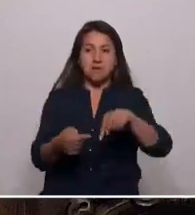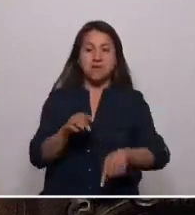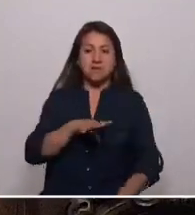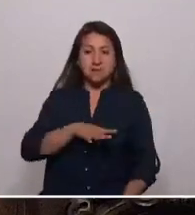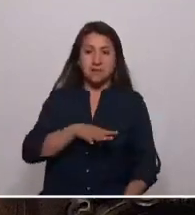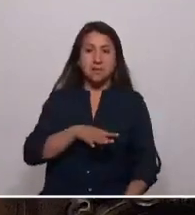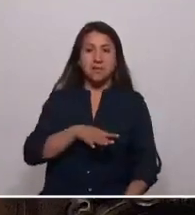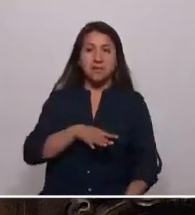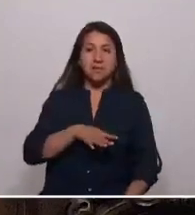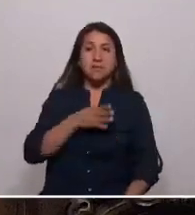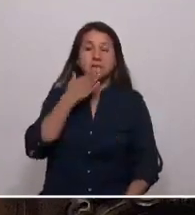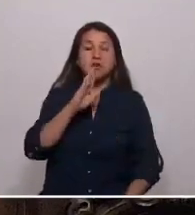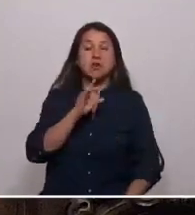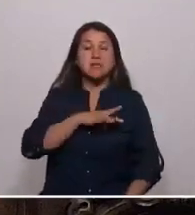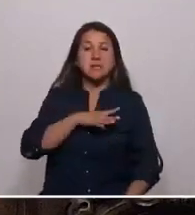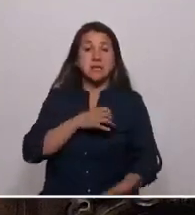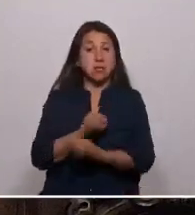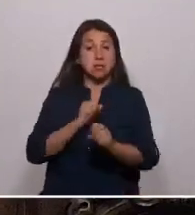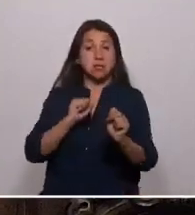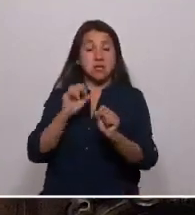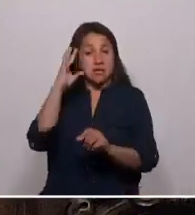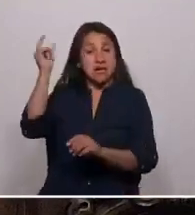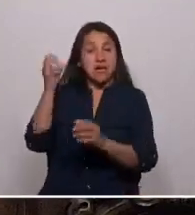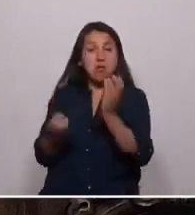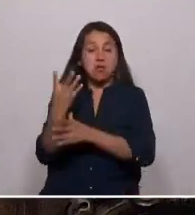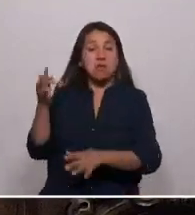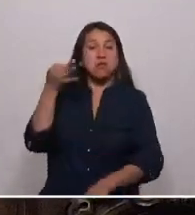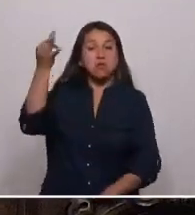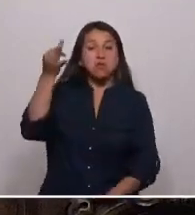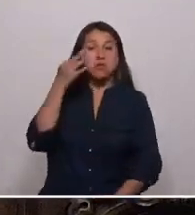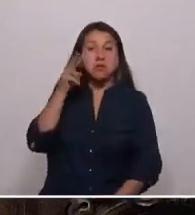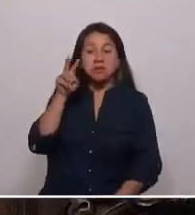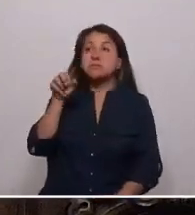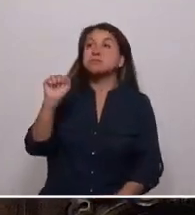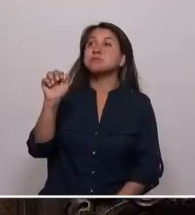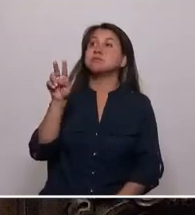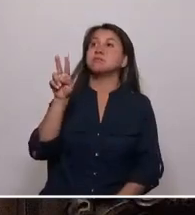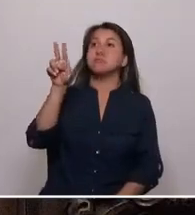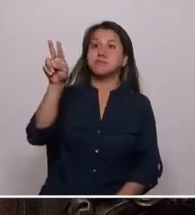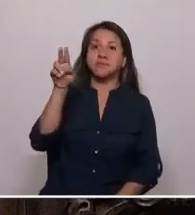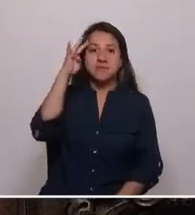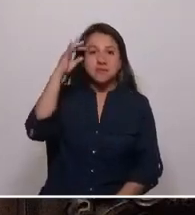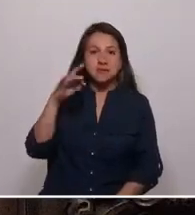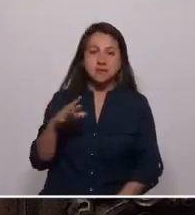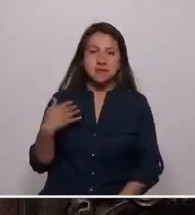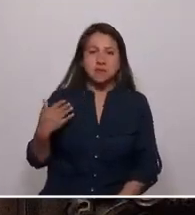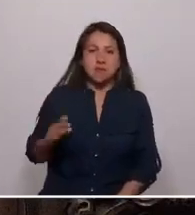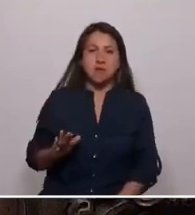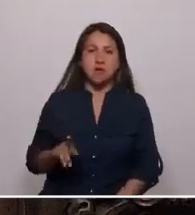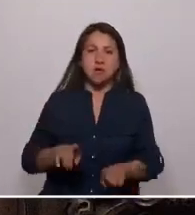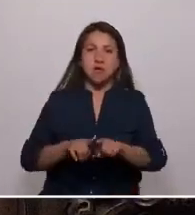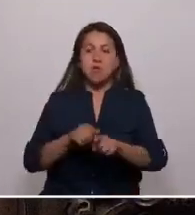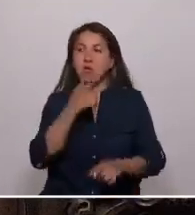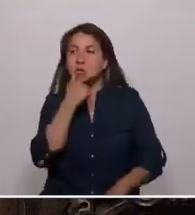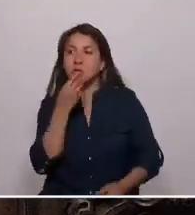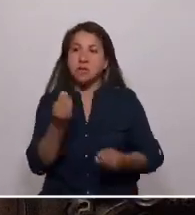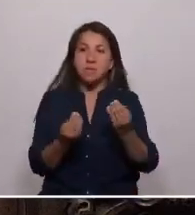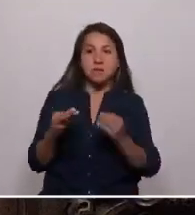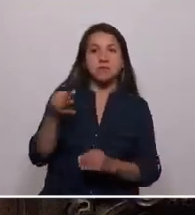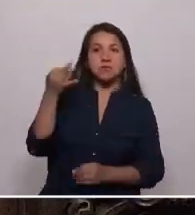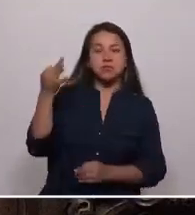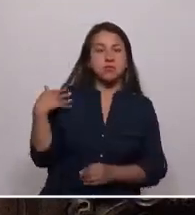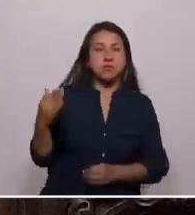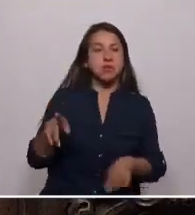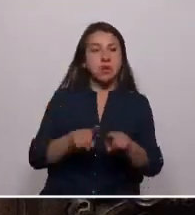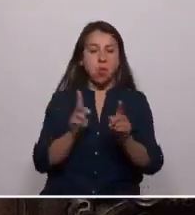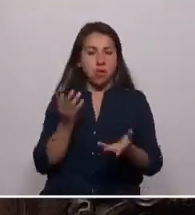no renunciará al hecho de mirar al futuro, mirar hacia adelante, avanzar y saber atravesar las aprensiones y las incertidumbres. Pero ¿para qué estoy